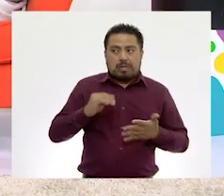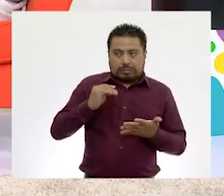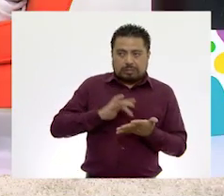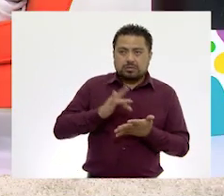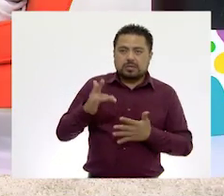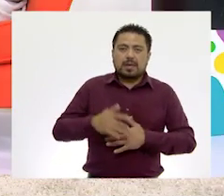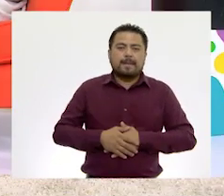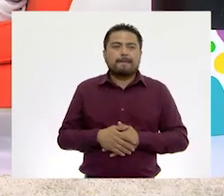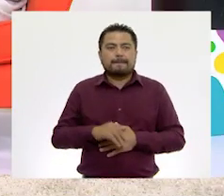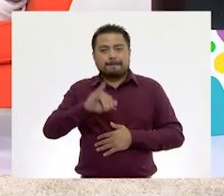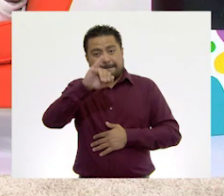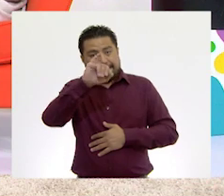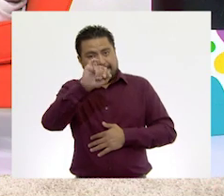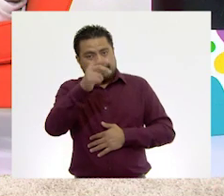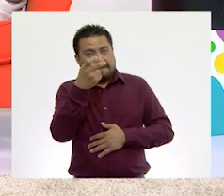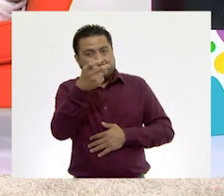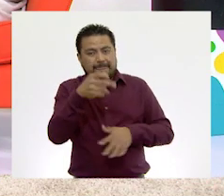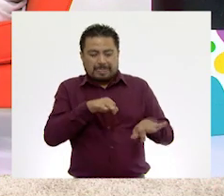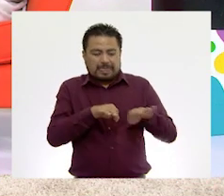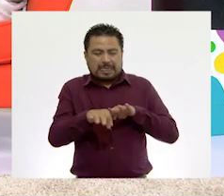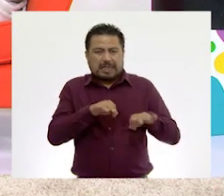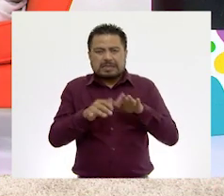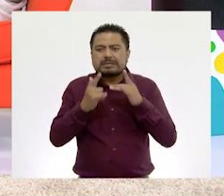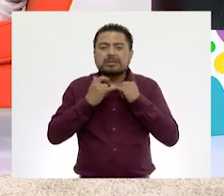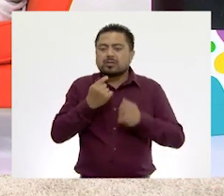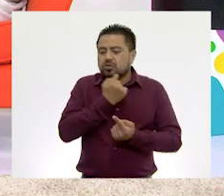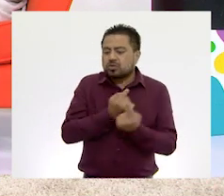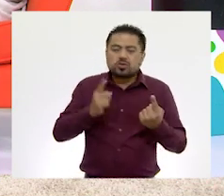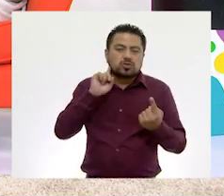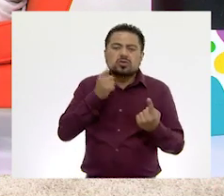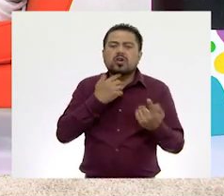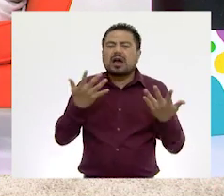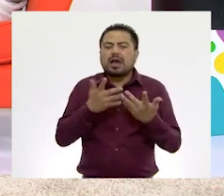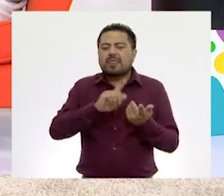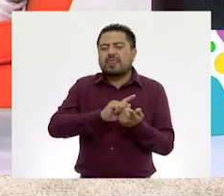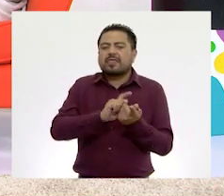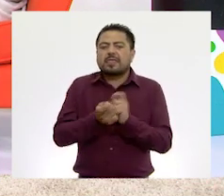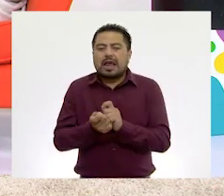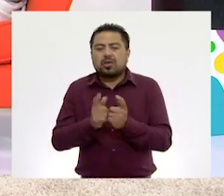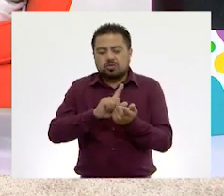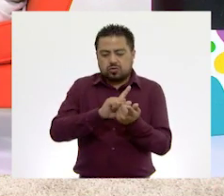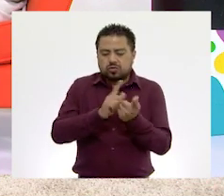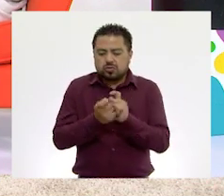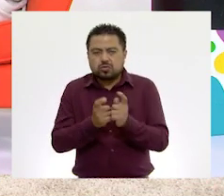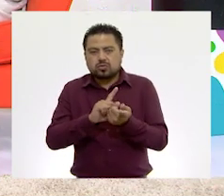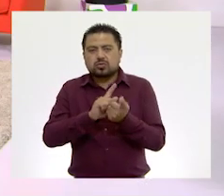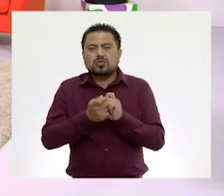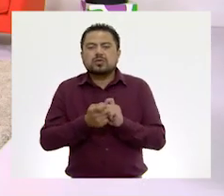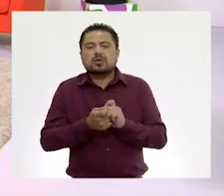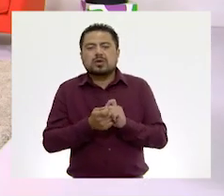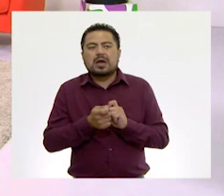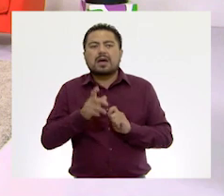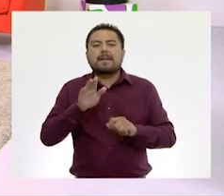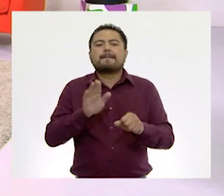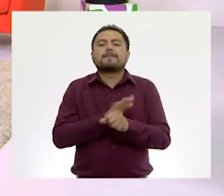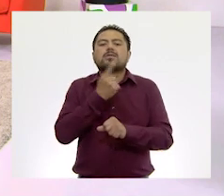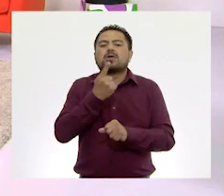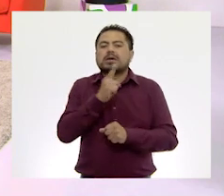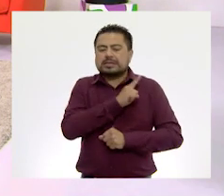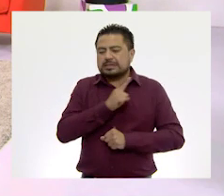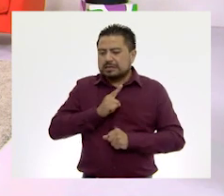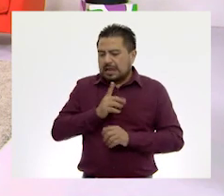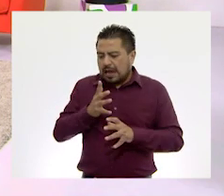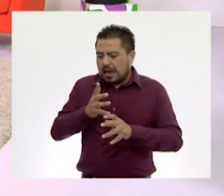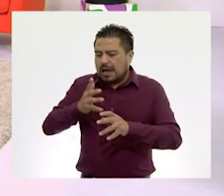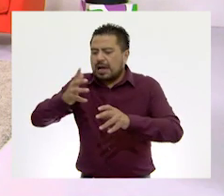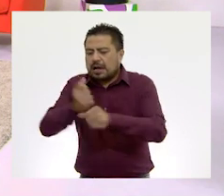Exacto, es un trabajo, lo que hace el niño sordo es un trabajo de traducción. porque tiene que, digamos, que poner señas,